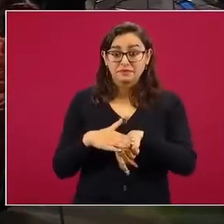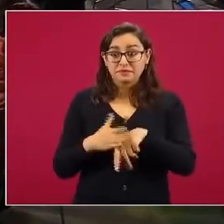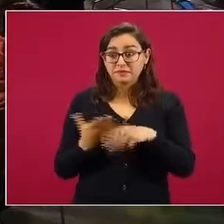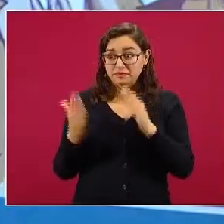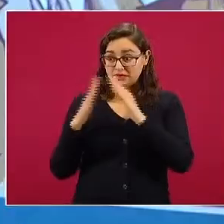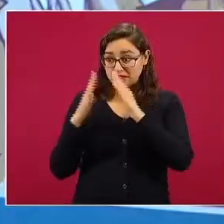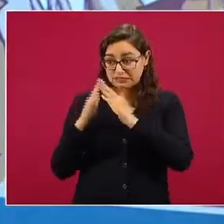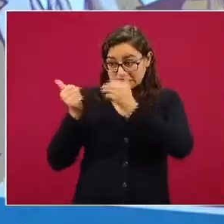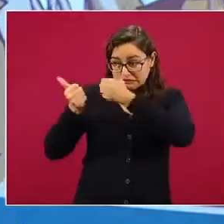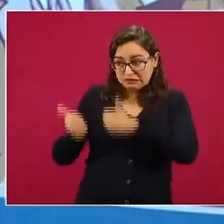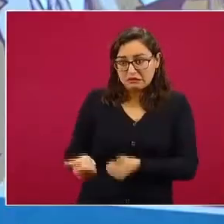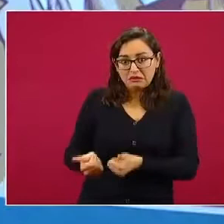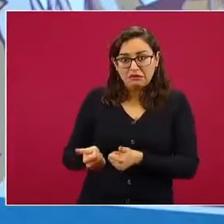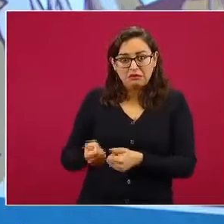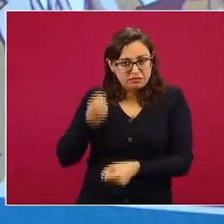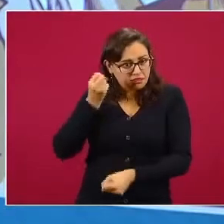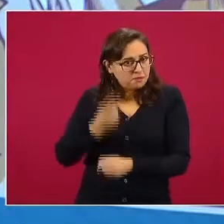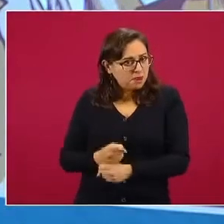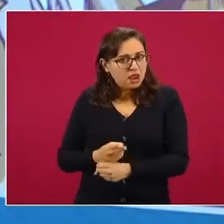cuidara en sus domicilios